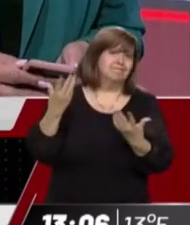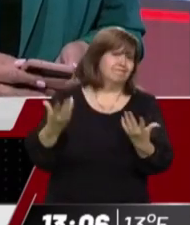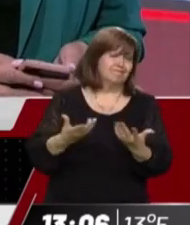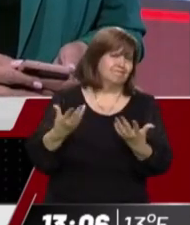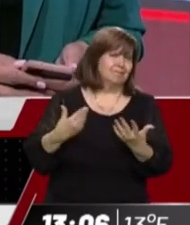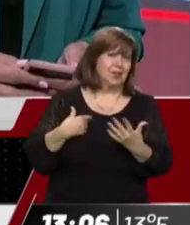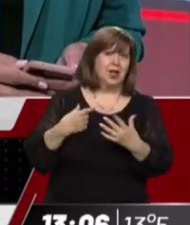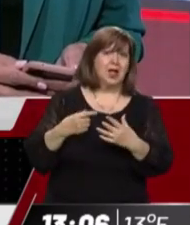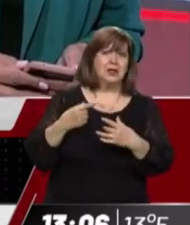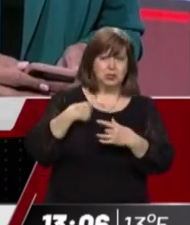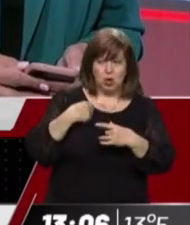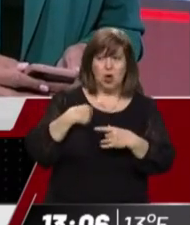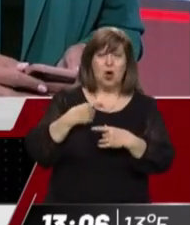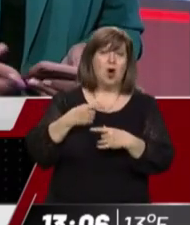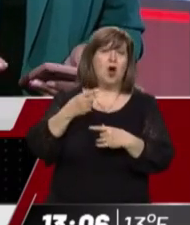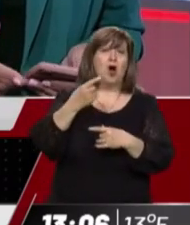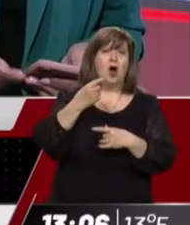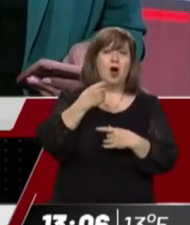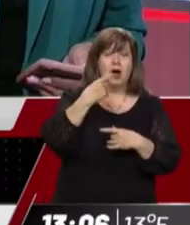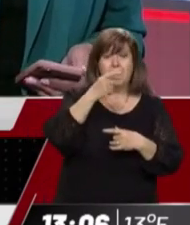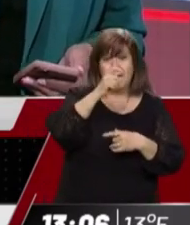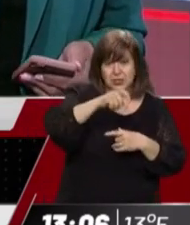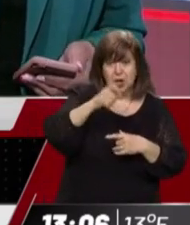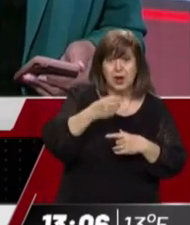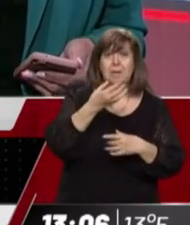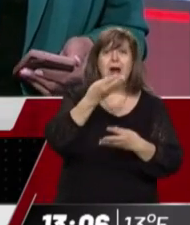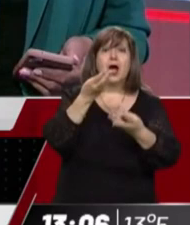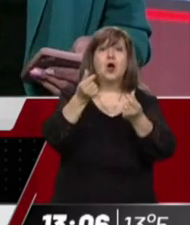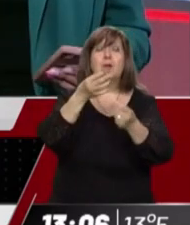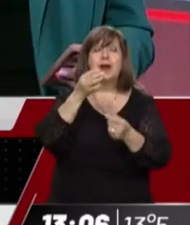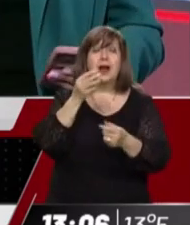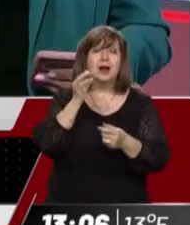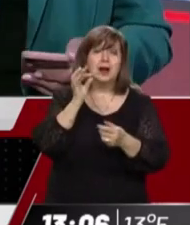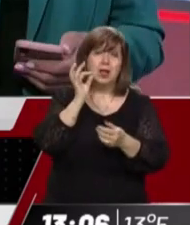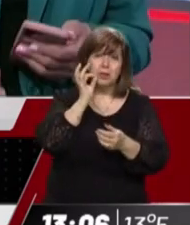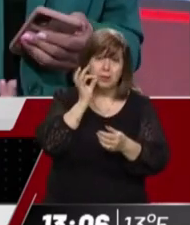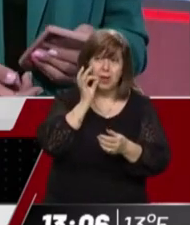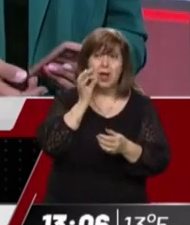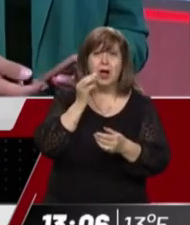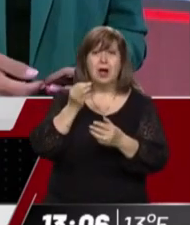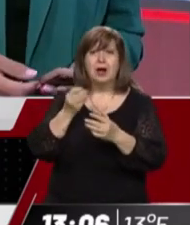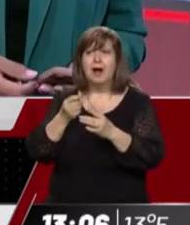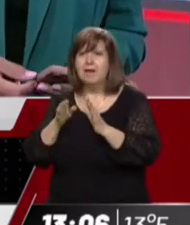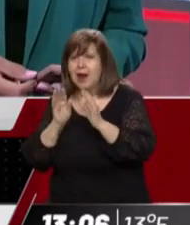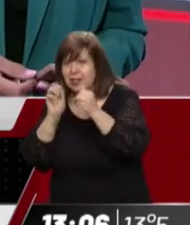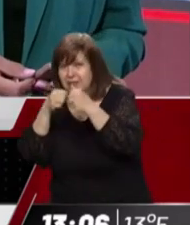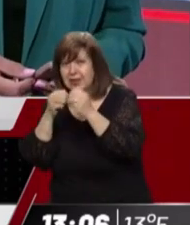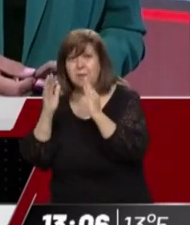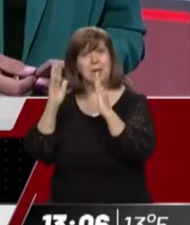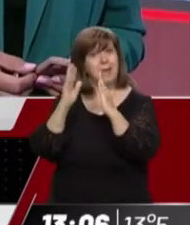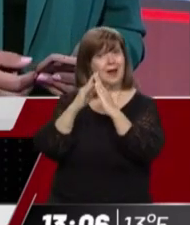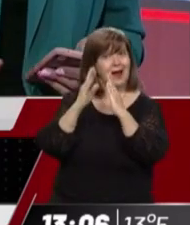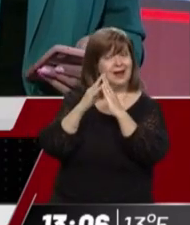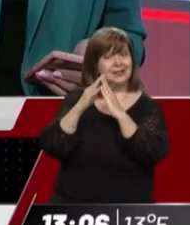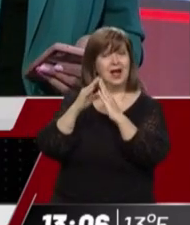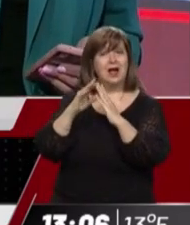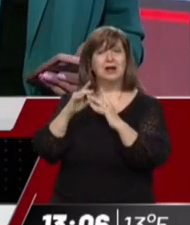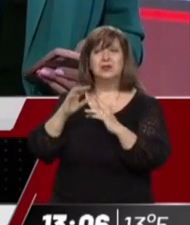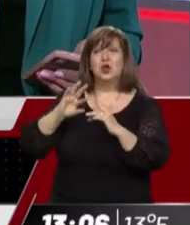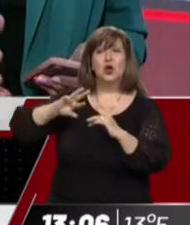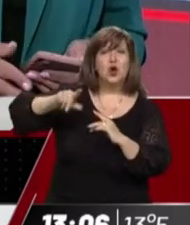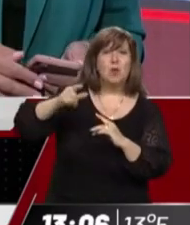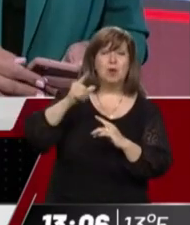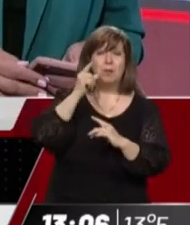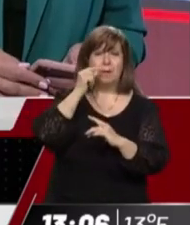bueno, le robaba a mis padres, le robaba a mis hermanos y cuando lo contaban también, hasta han pasado